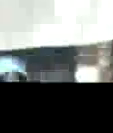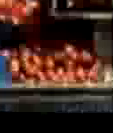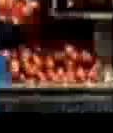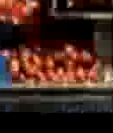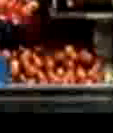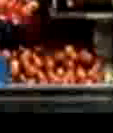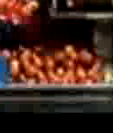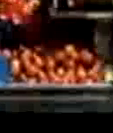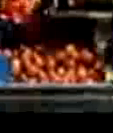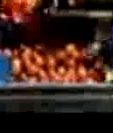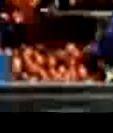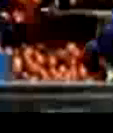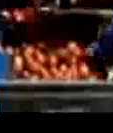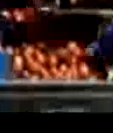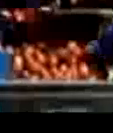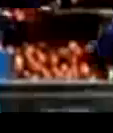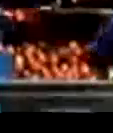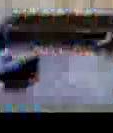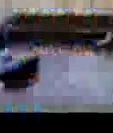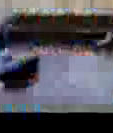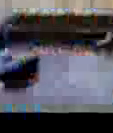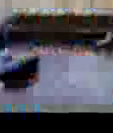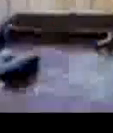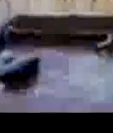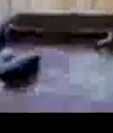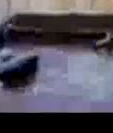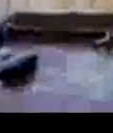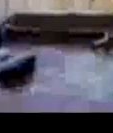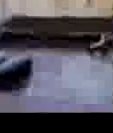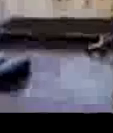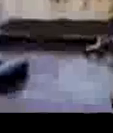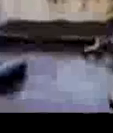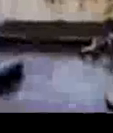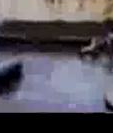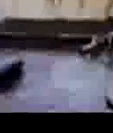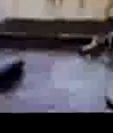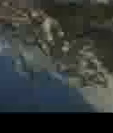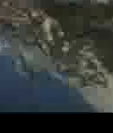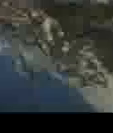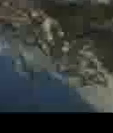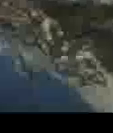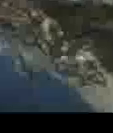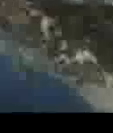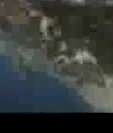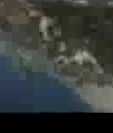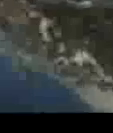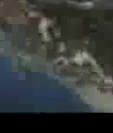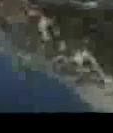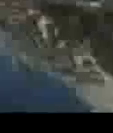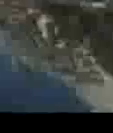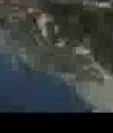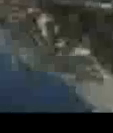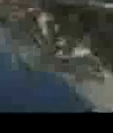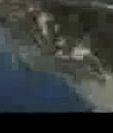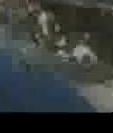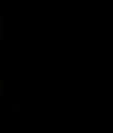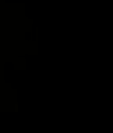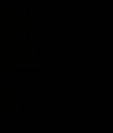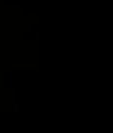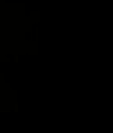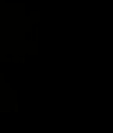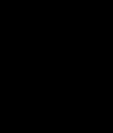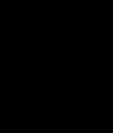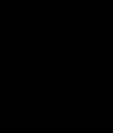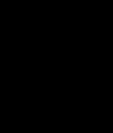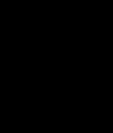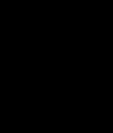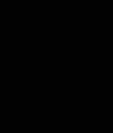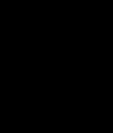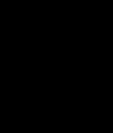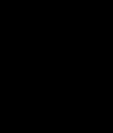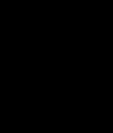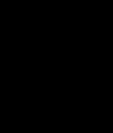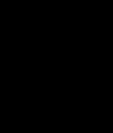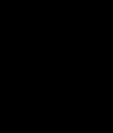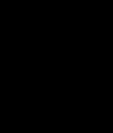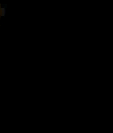sigue creciendo, sigue creando empleo, los salarios siguen aumentando. Algunos lo llaman el milagro económico